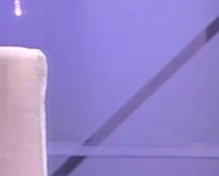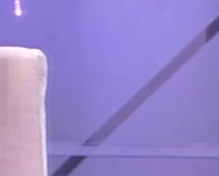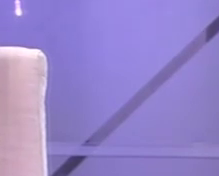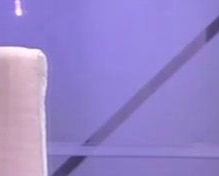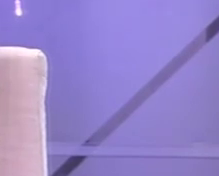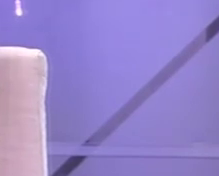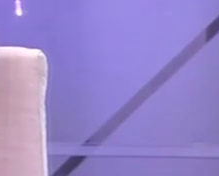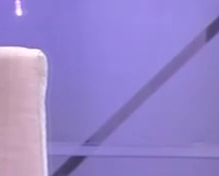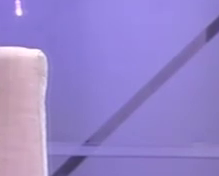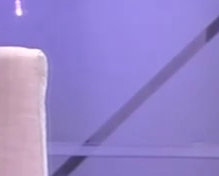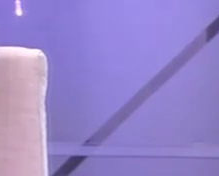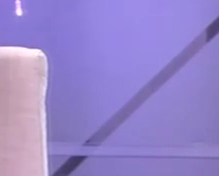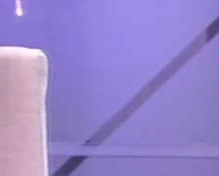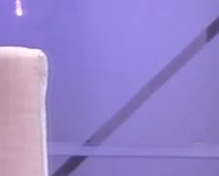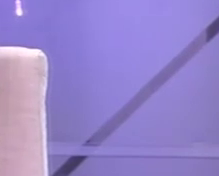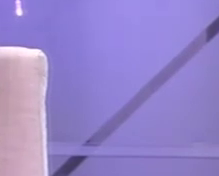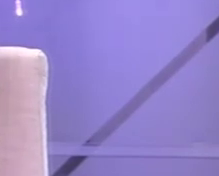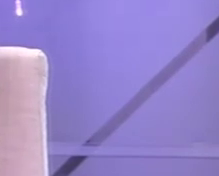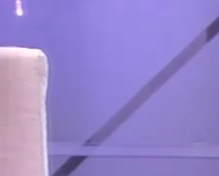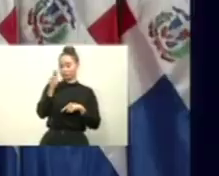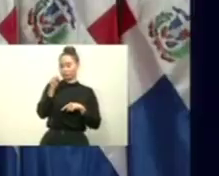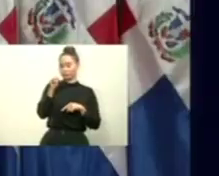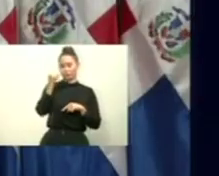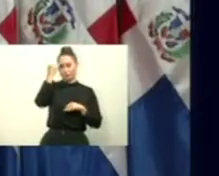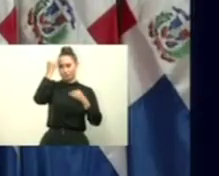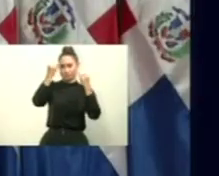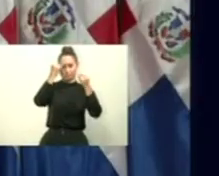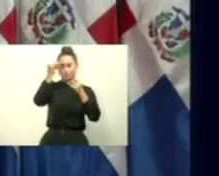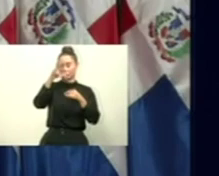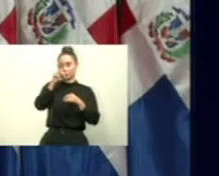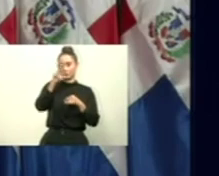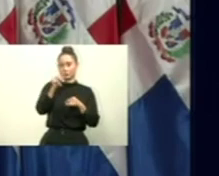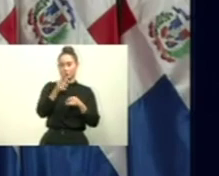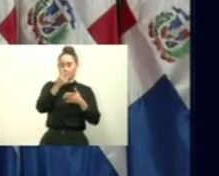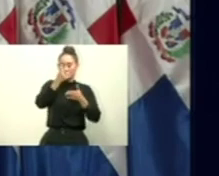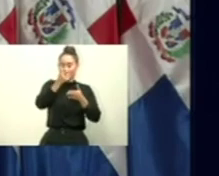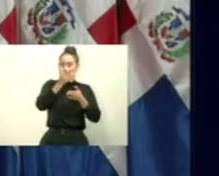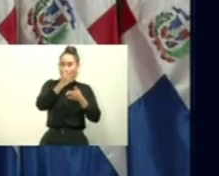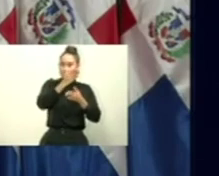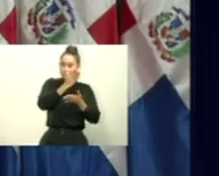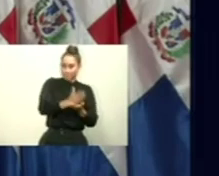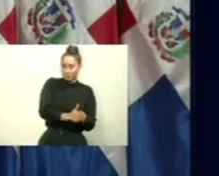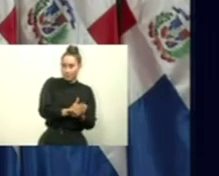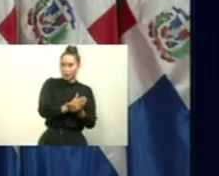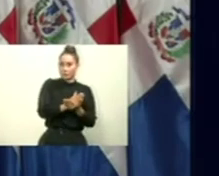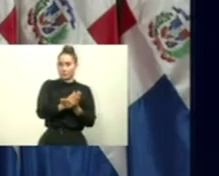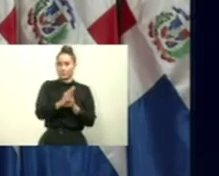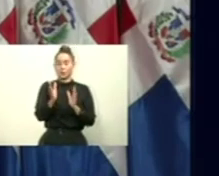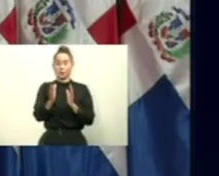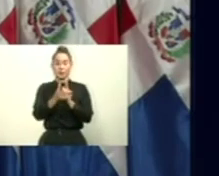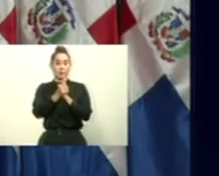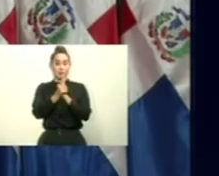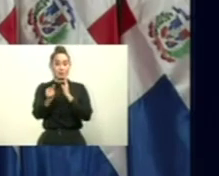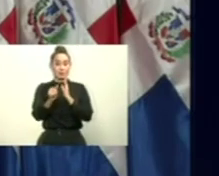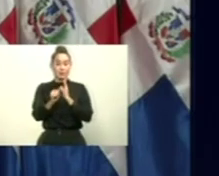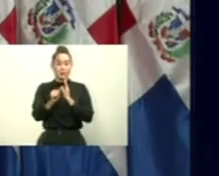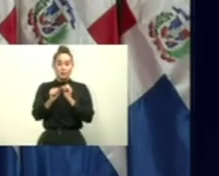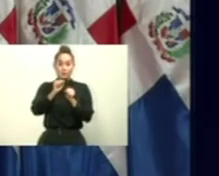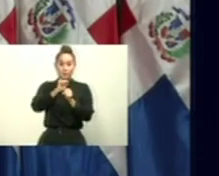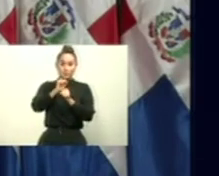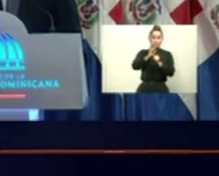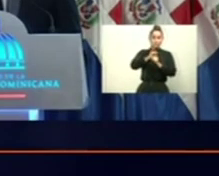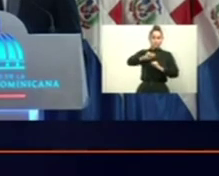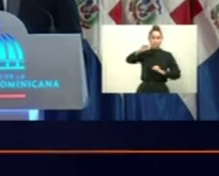pueda hacer, que no sea al antojo del poder político, sino que sea incluso, habló de una figura que